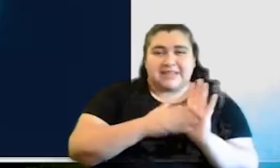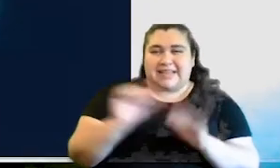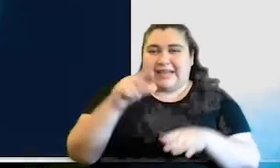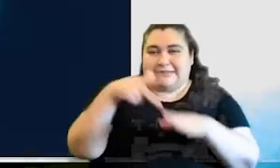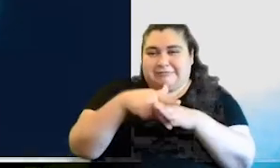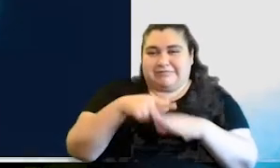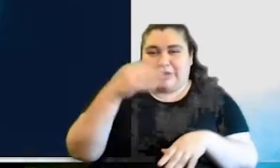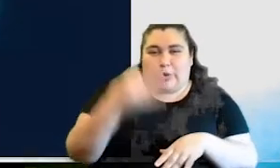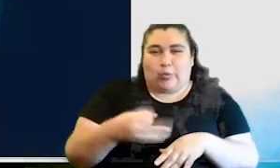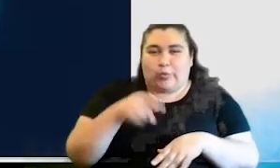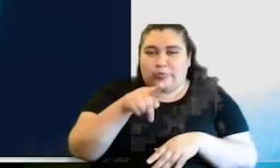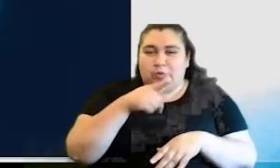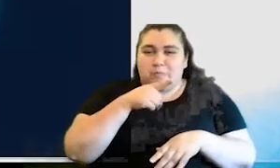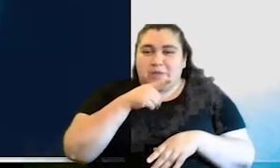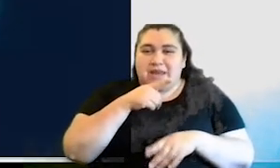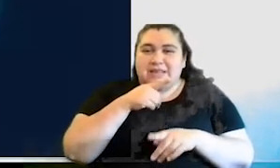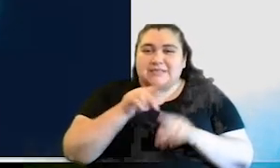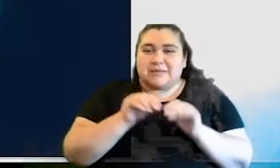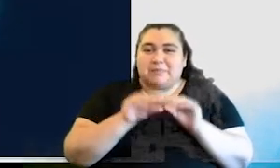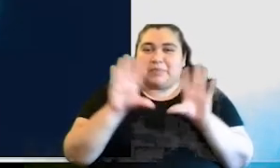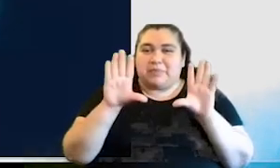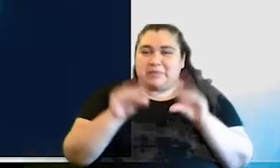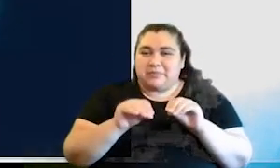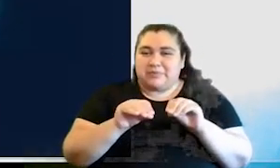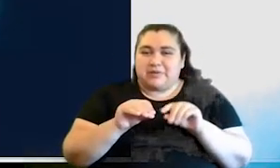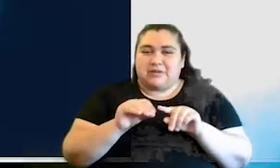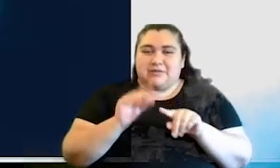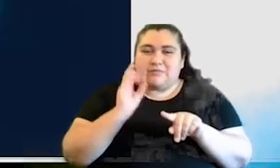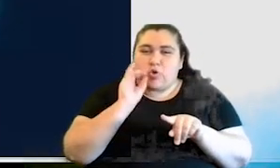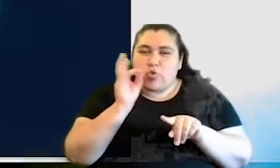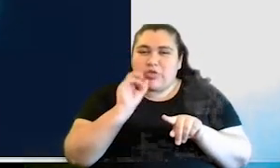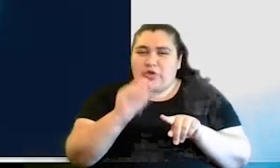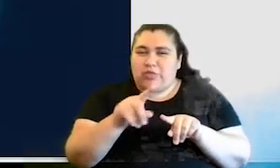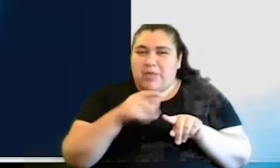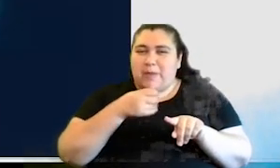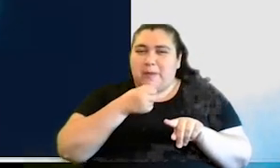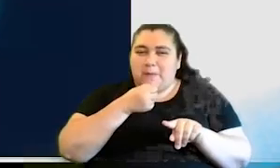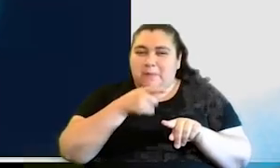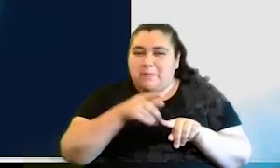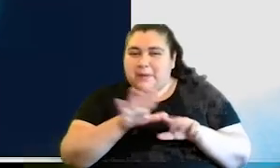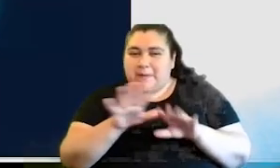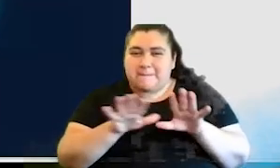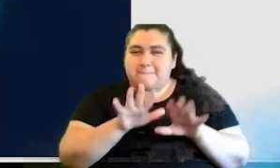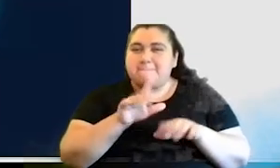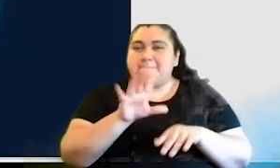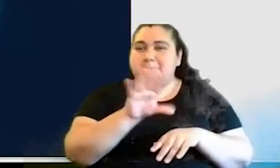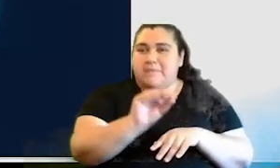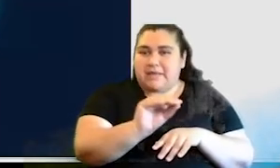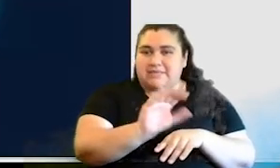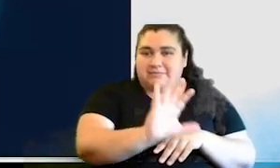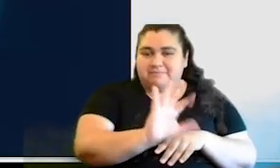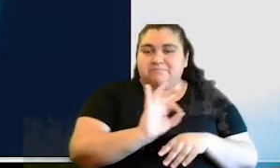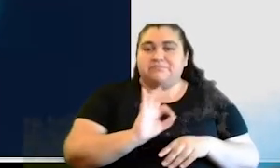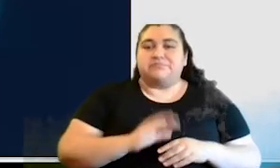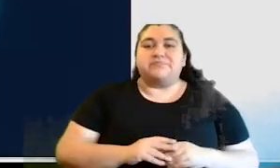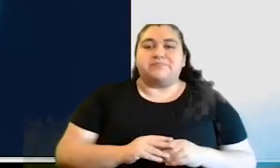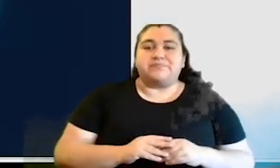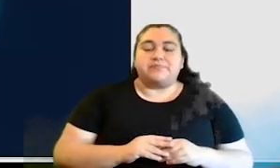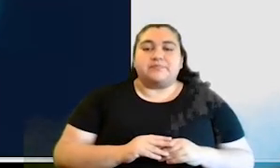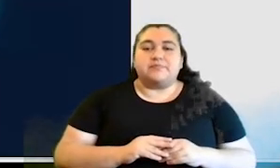que me parece que se habilitó un micrófono y me está haciendo eco. A ver. No, ya está. A